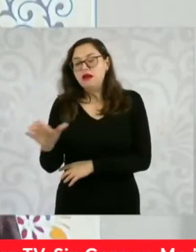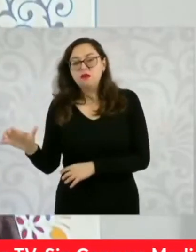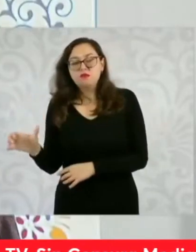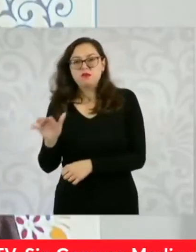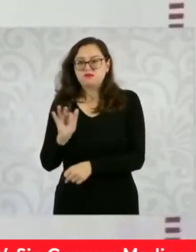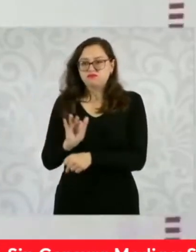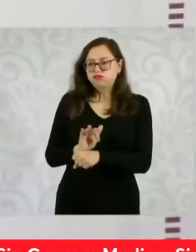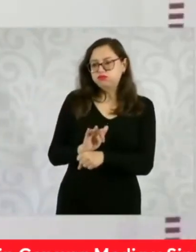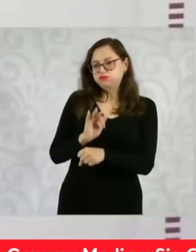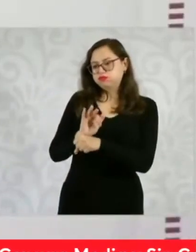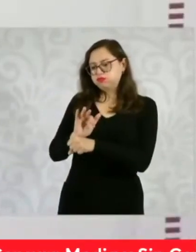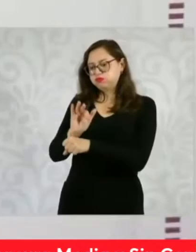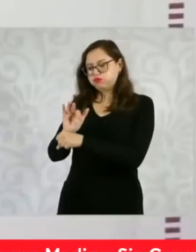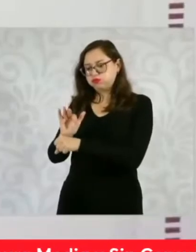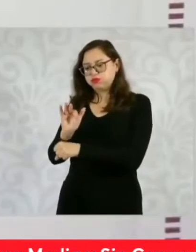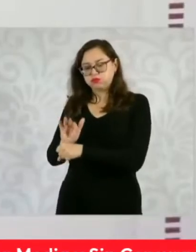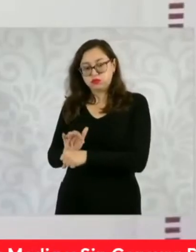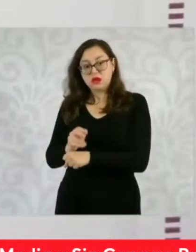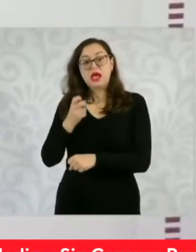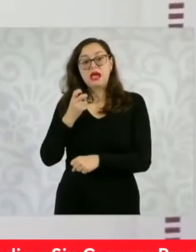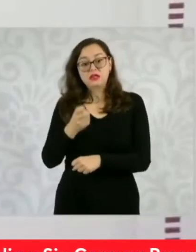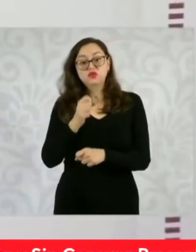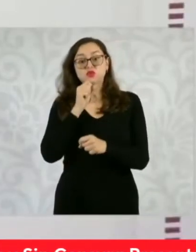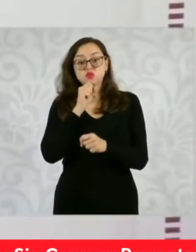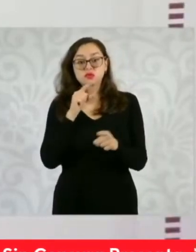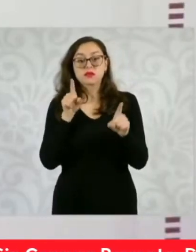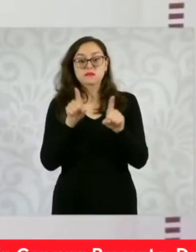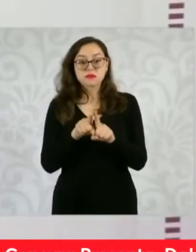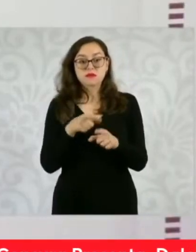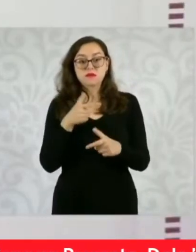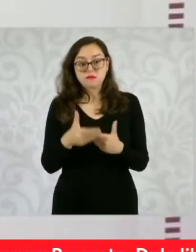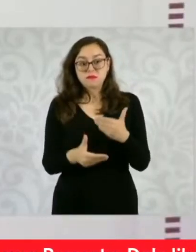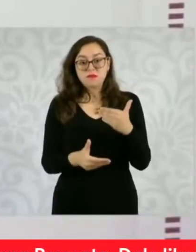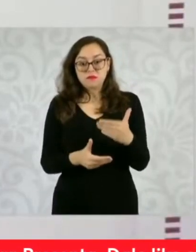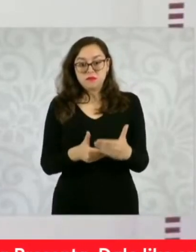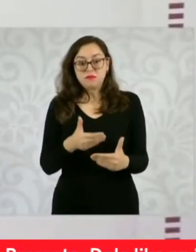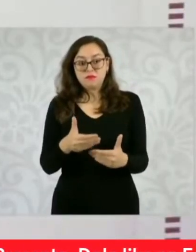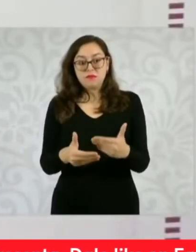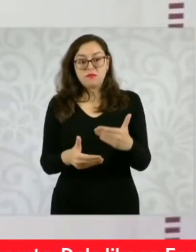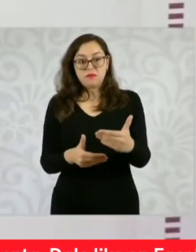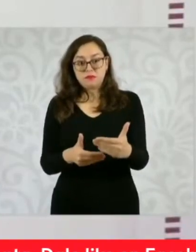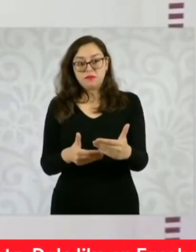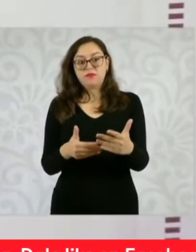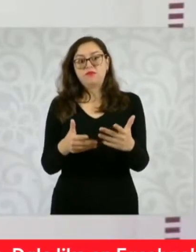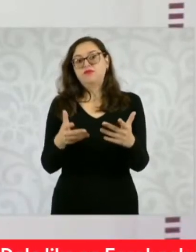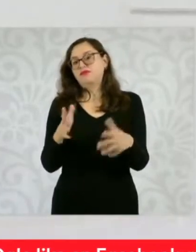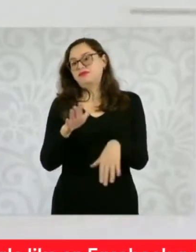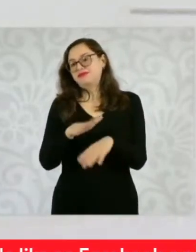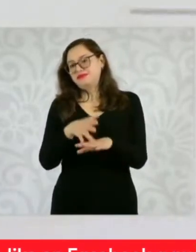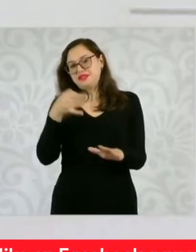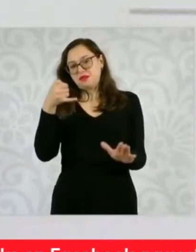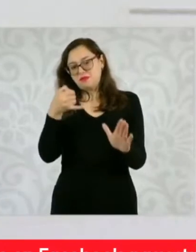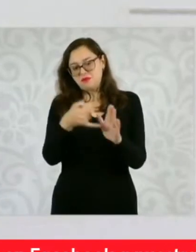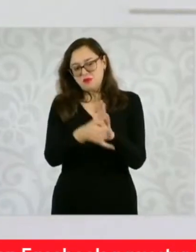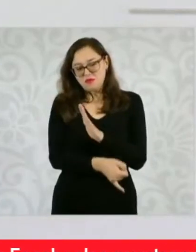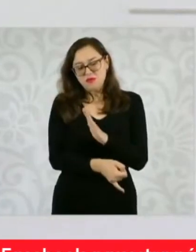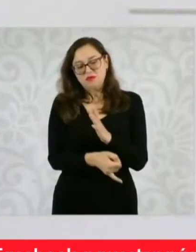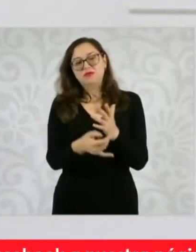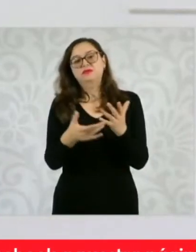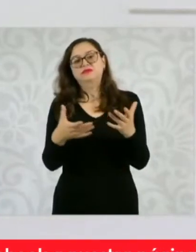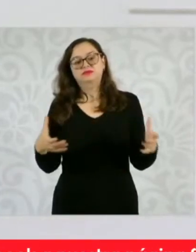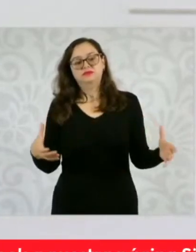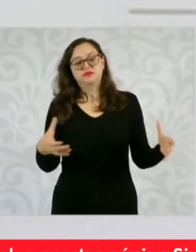Y así también veremos y ahondaremos por los vericuetos que llevan al Partido Liberal